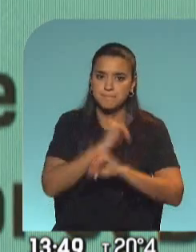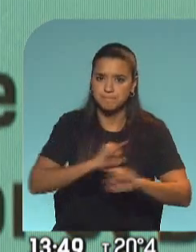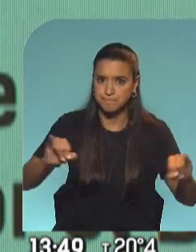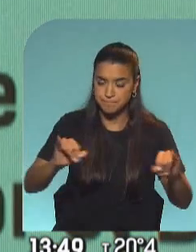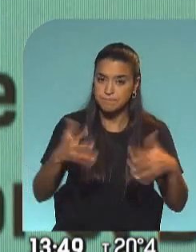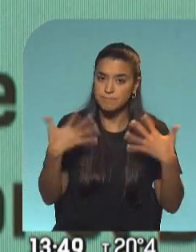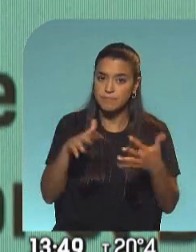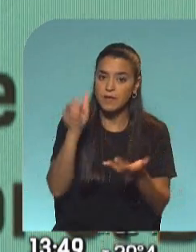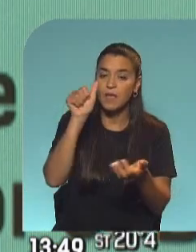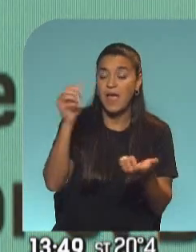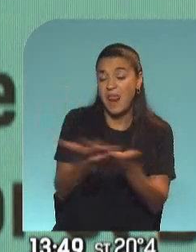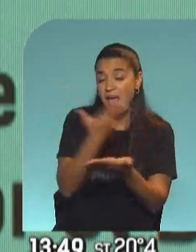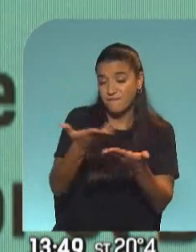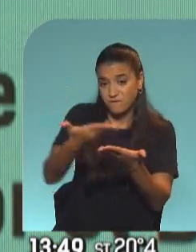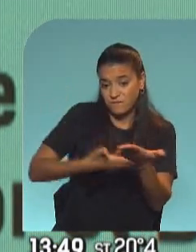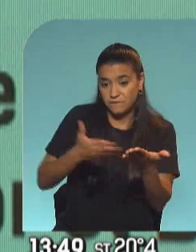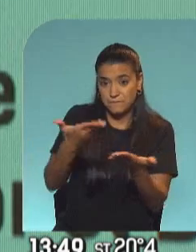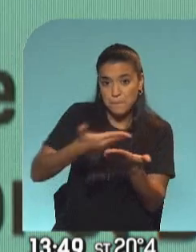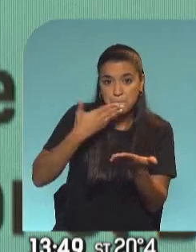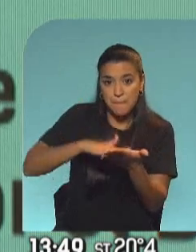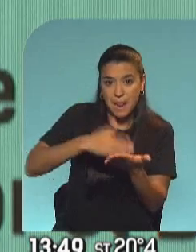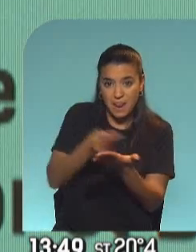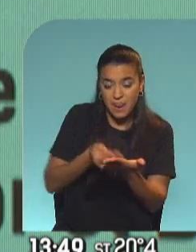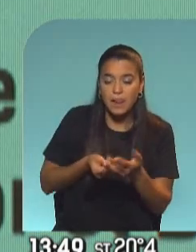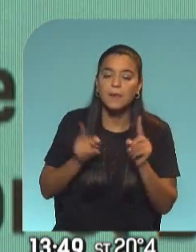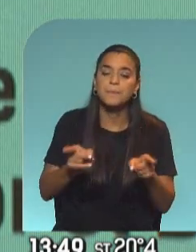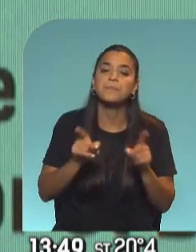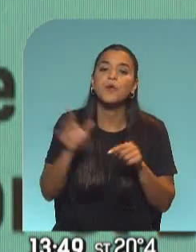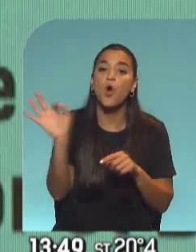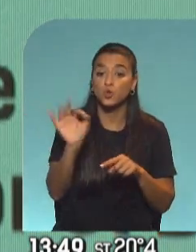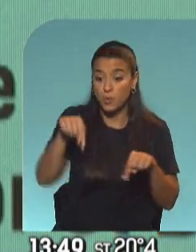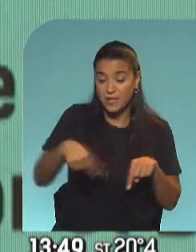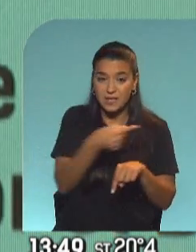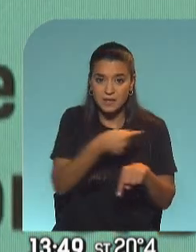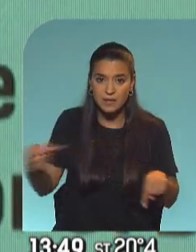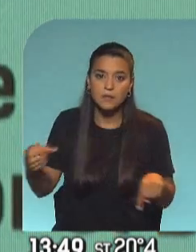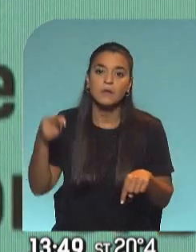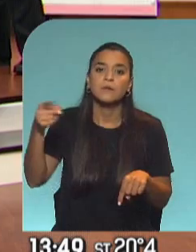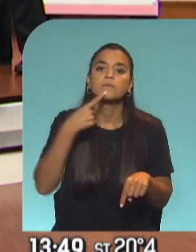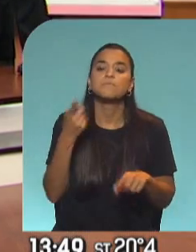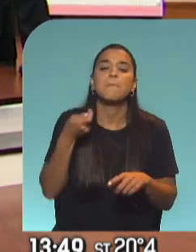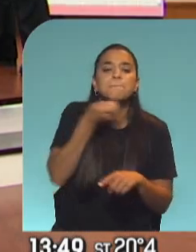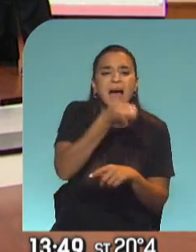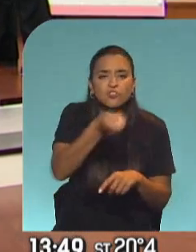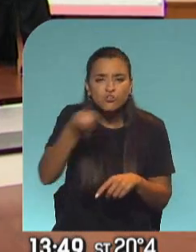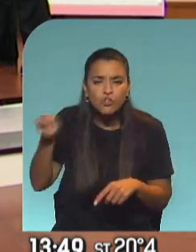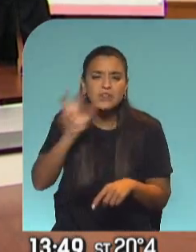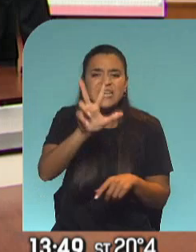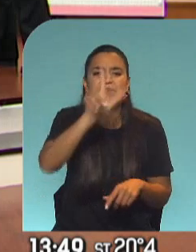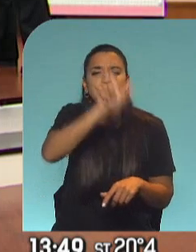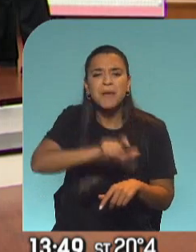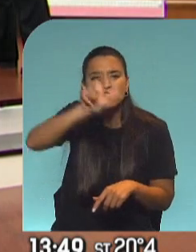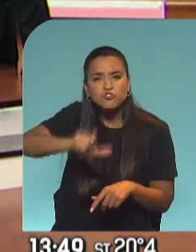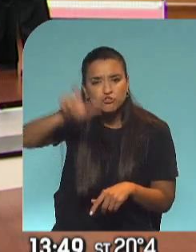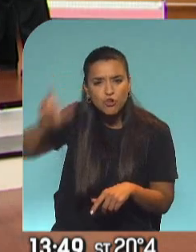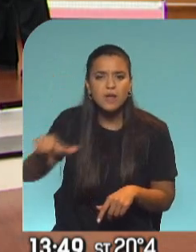y medios gráficos en este caso. Y en octubre, ahora lo que pasó en esta semana, un inmigrante tunecino mató a cuchillazos a 3 personas